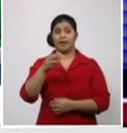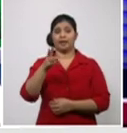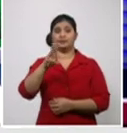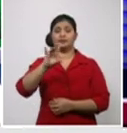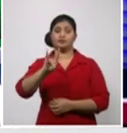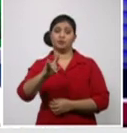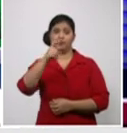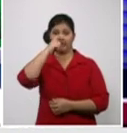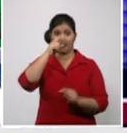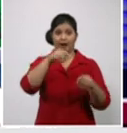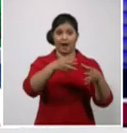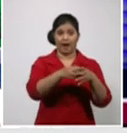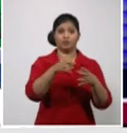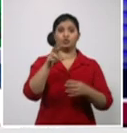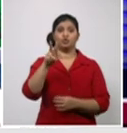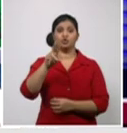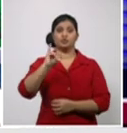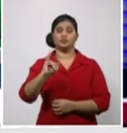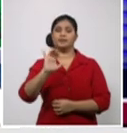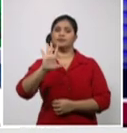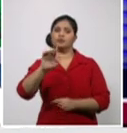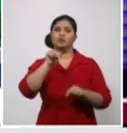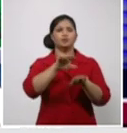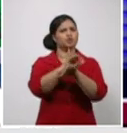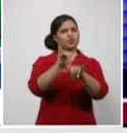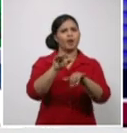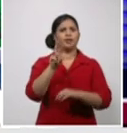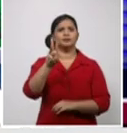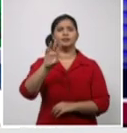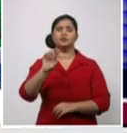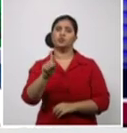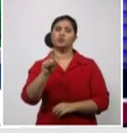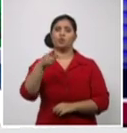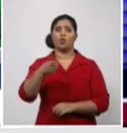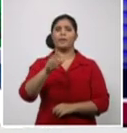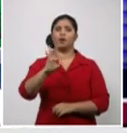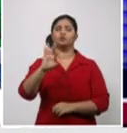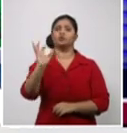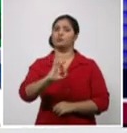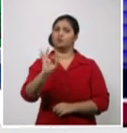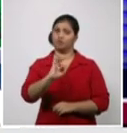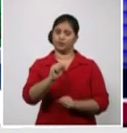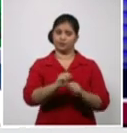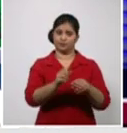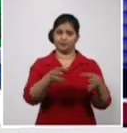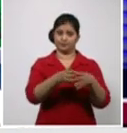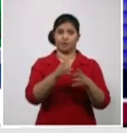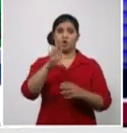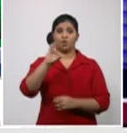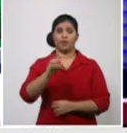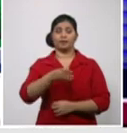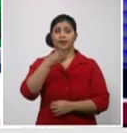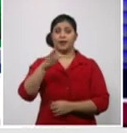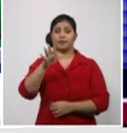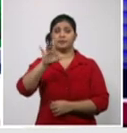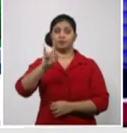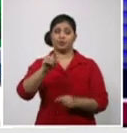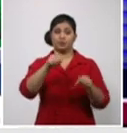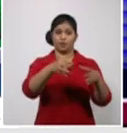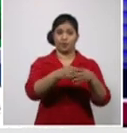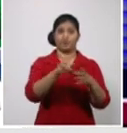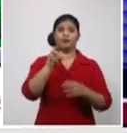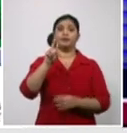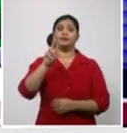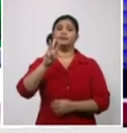265, que es un 31,18%, de 40 a 59, 325, y